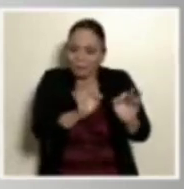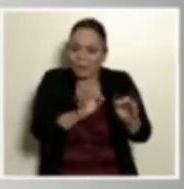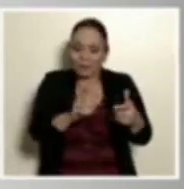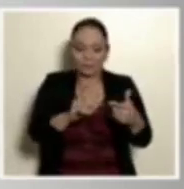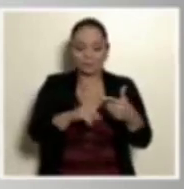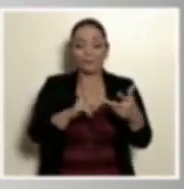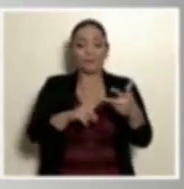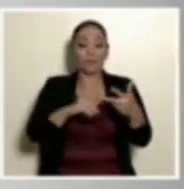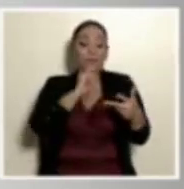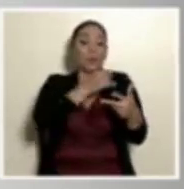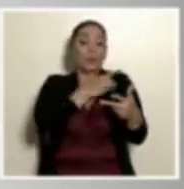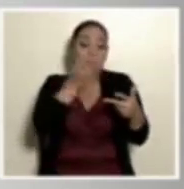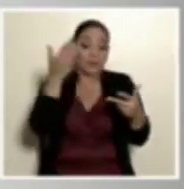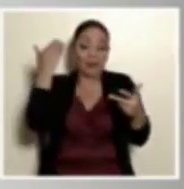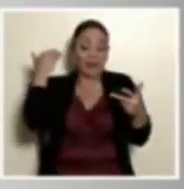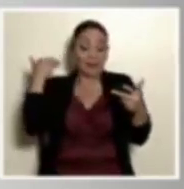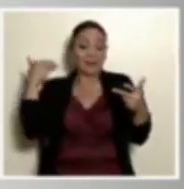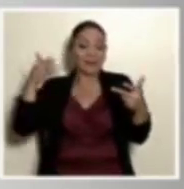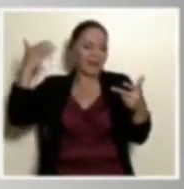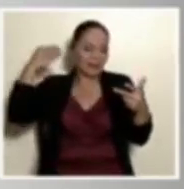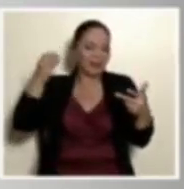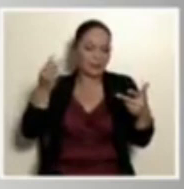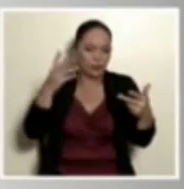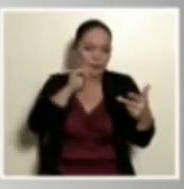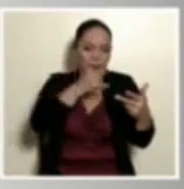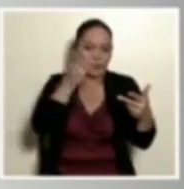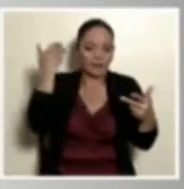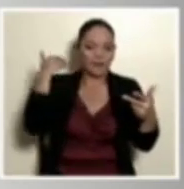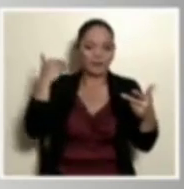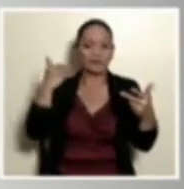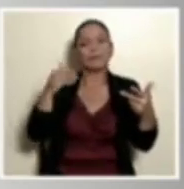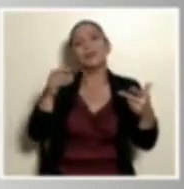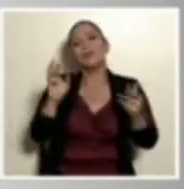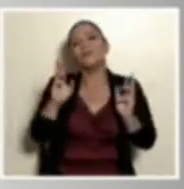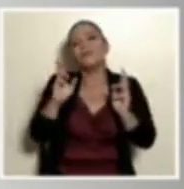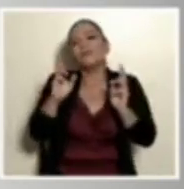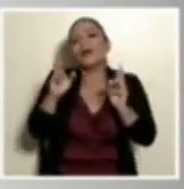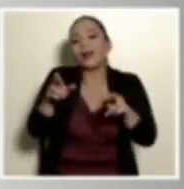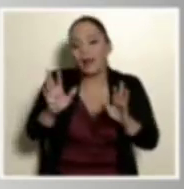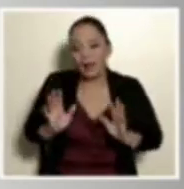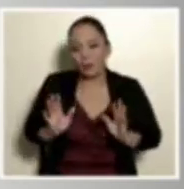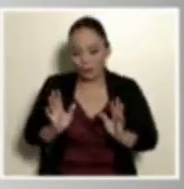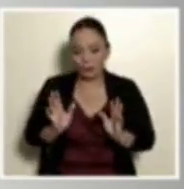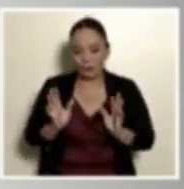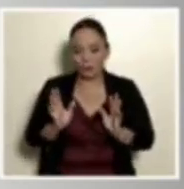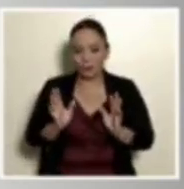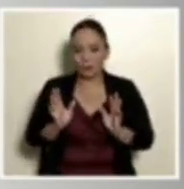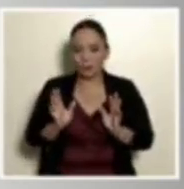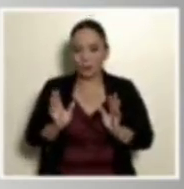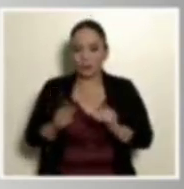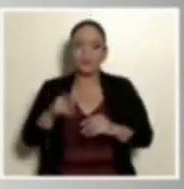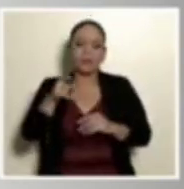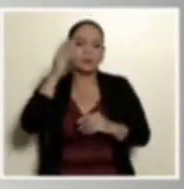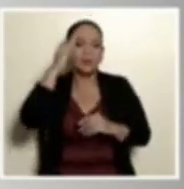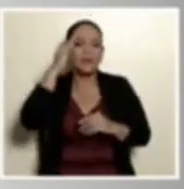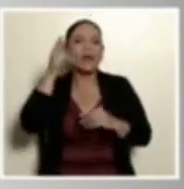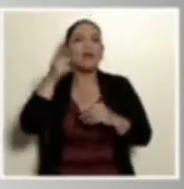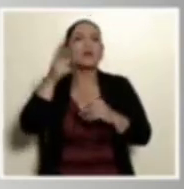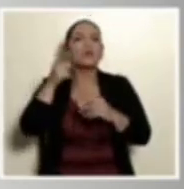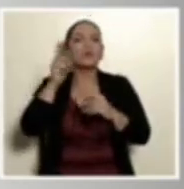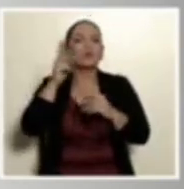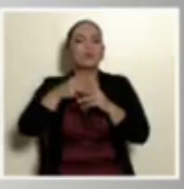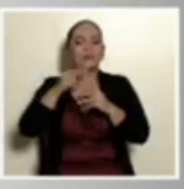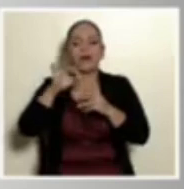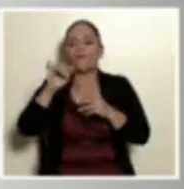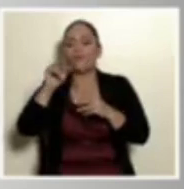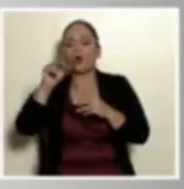que regalaron beneficios adicionales, y regalaron porque si bien hay uno de los temas, el fondo del FRE, que está